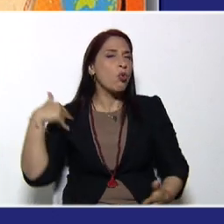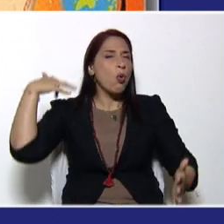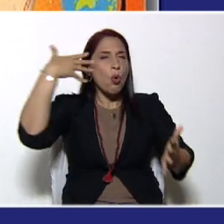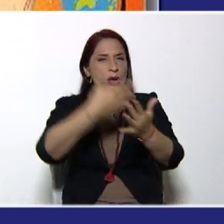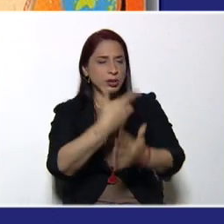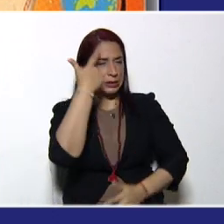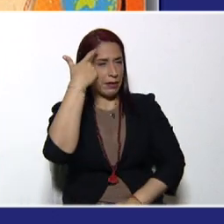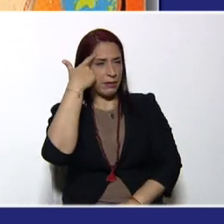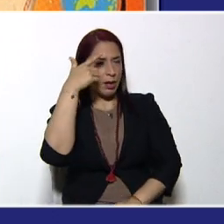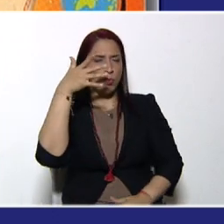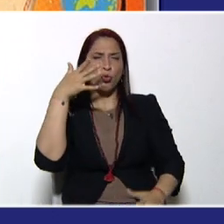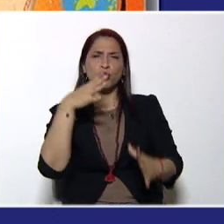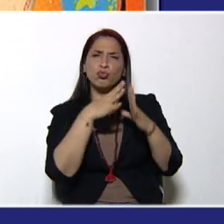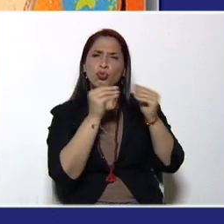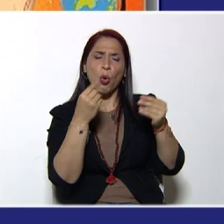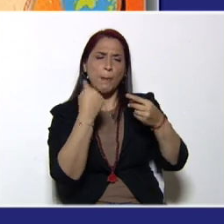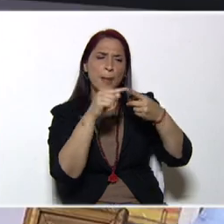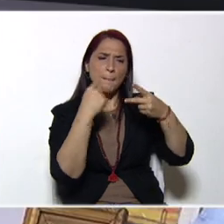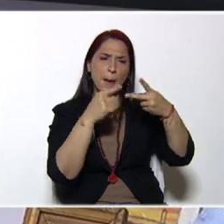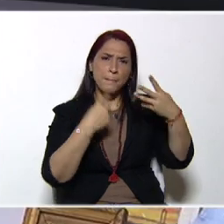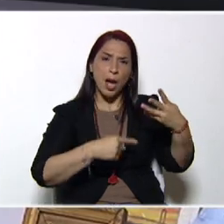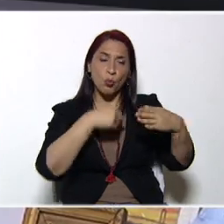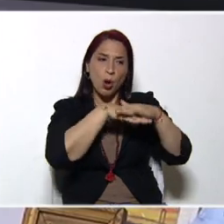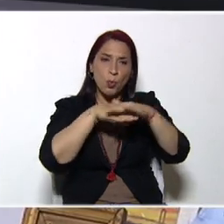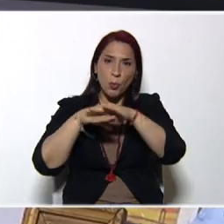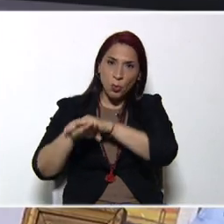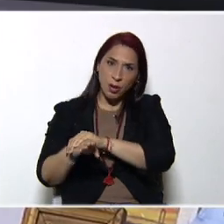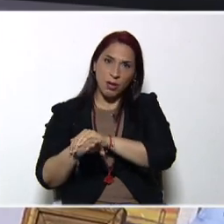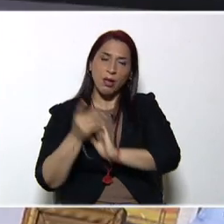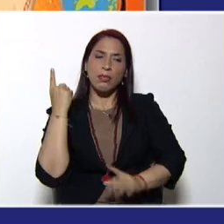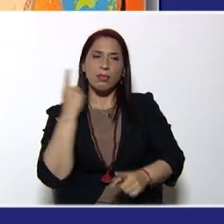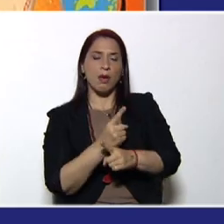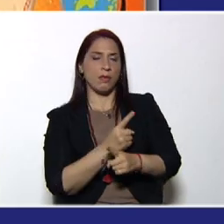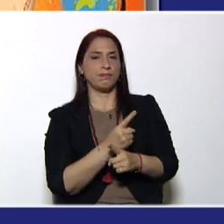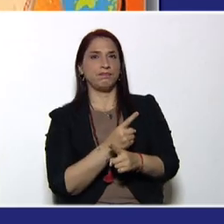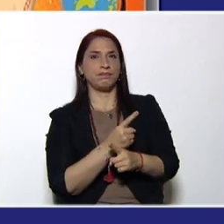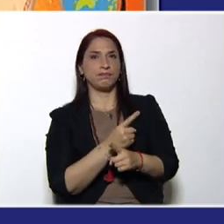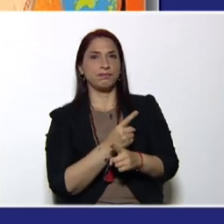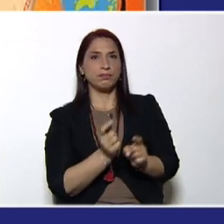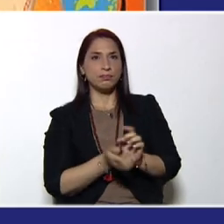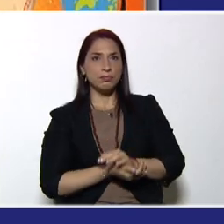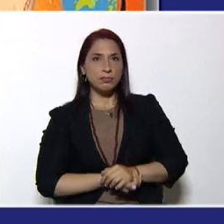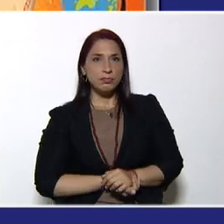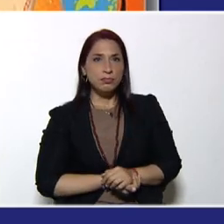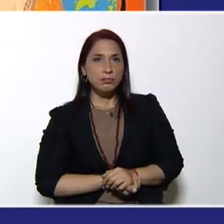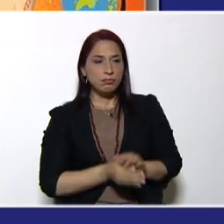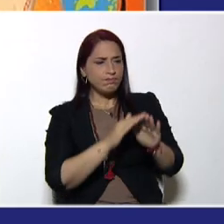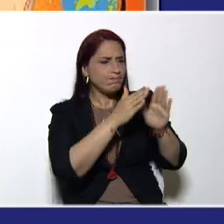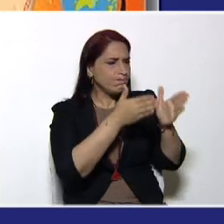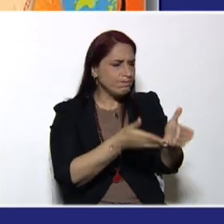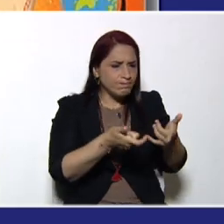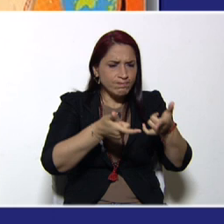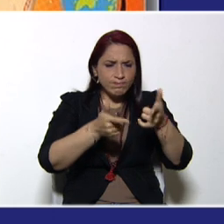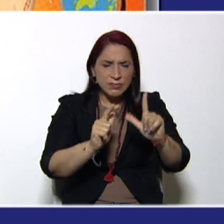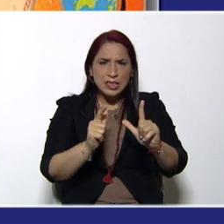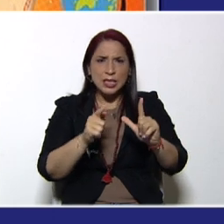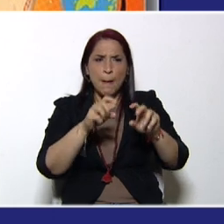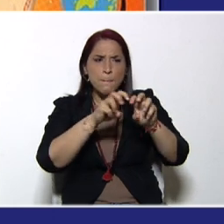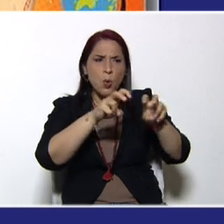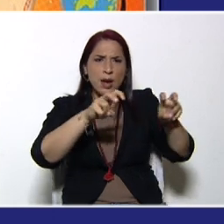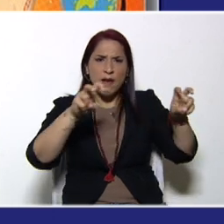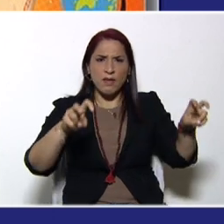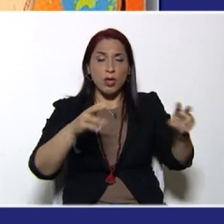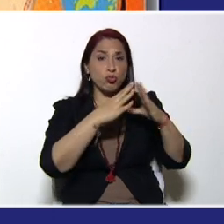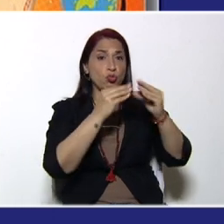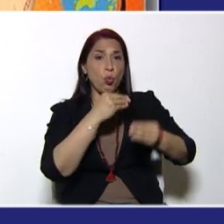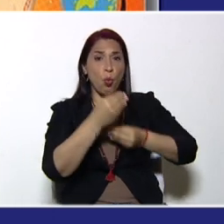son todos esos bienes acumulados, que de alguna manera tienen que ver con mesas, sillas, muebles, ¿no? Todo lo que se